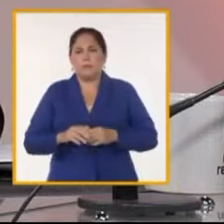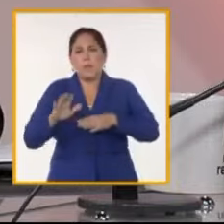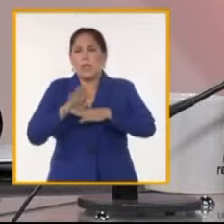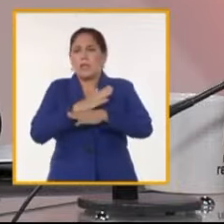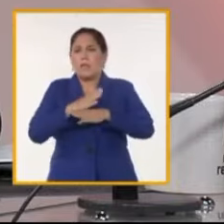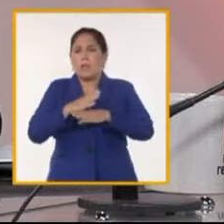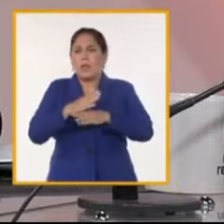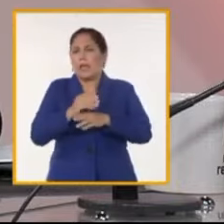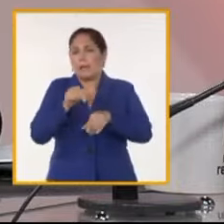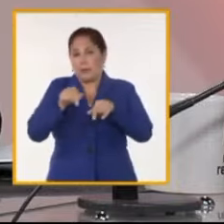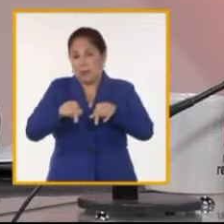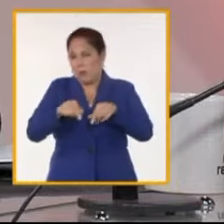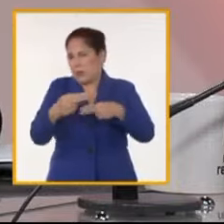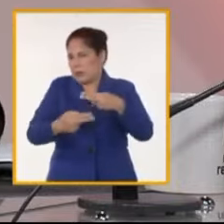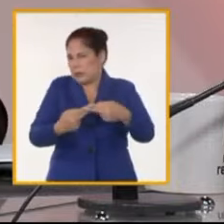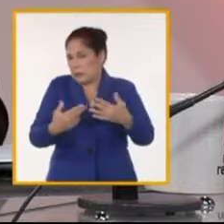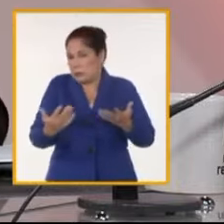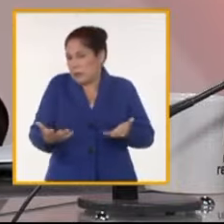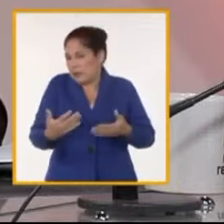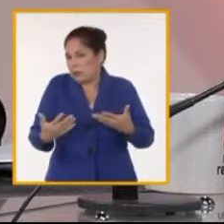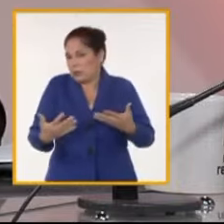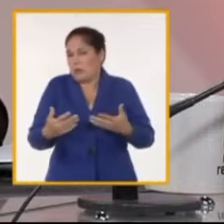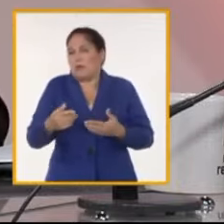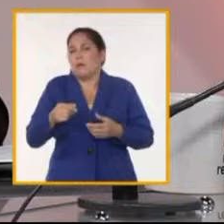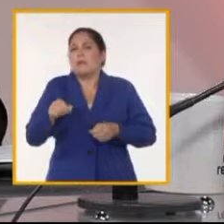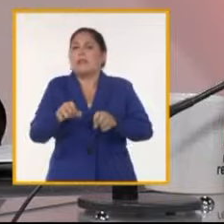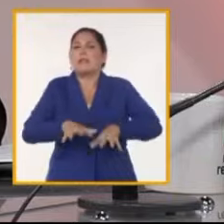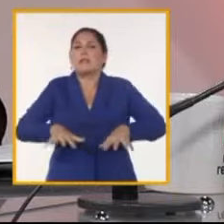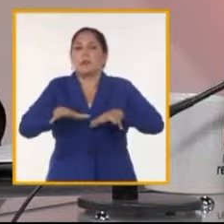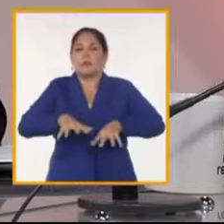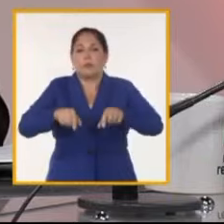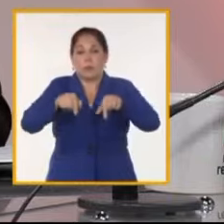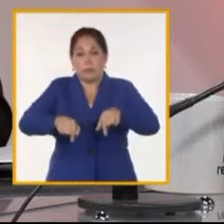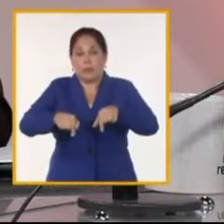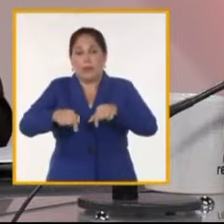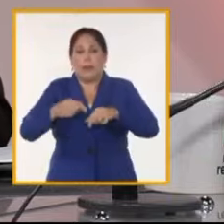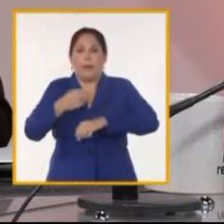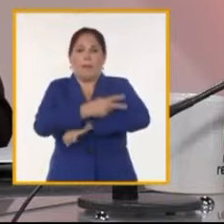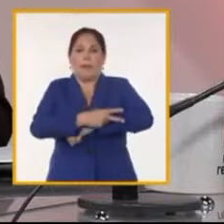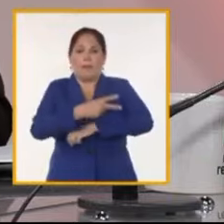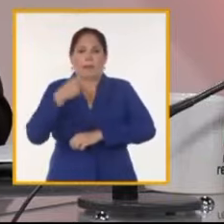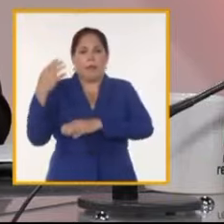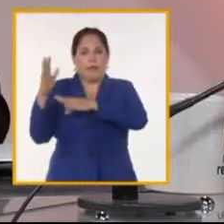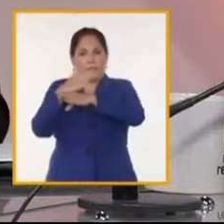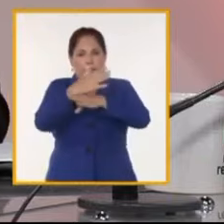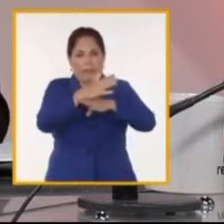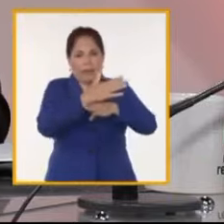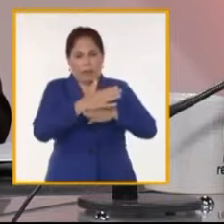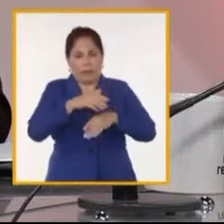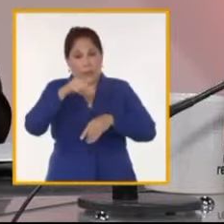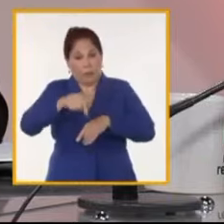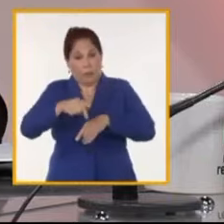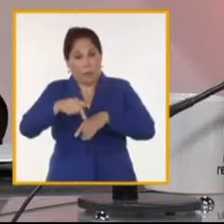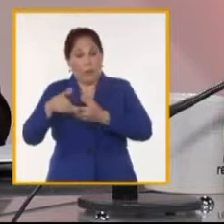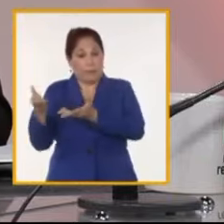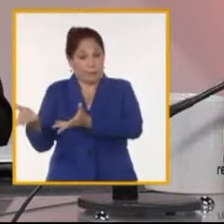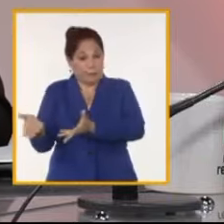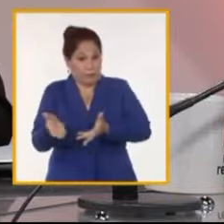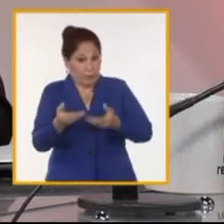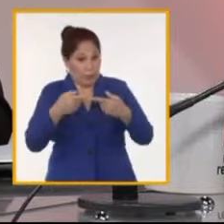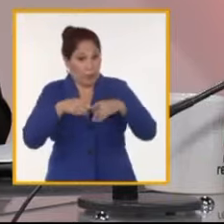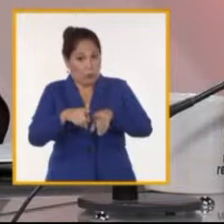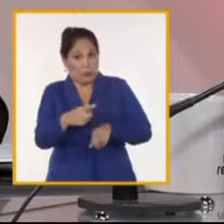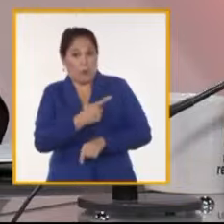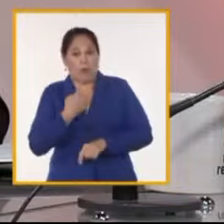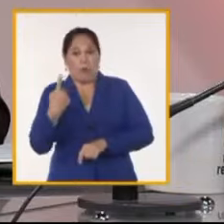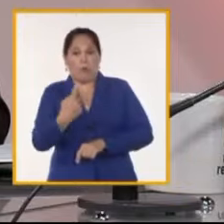estos acontecimientos que nos permitan también situarnos en el contexto internacional en el que estamos tengo el placer de que para ello me estén acompañando